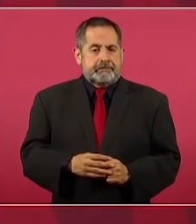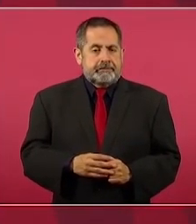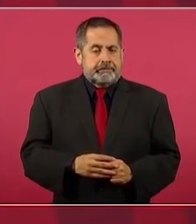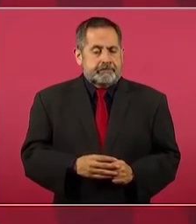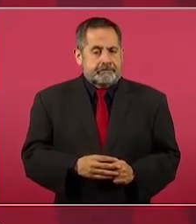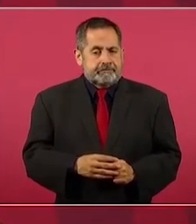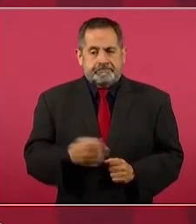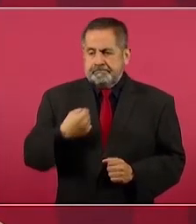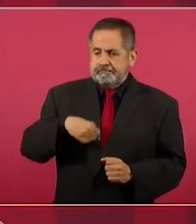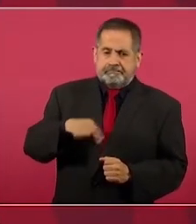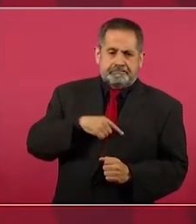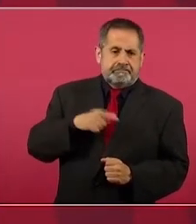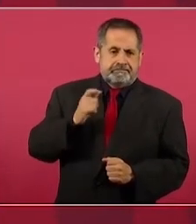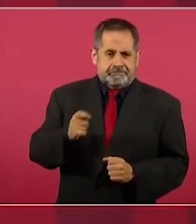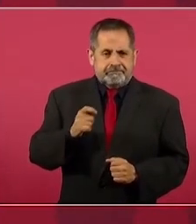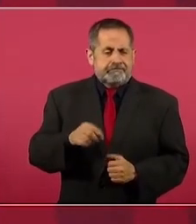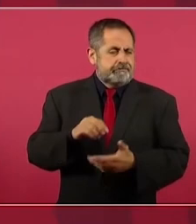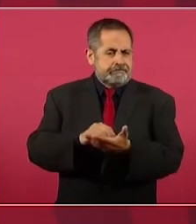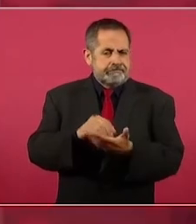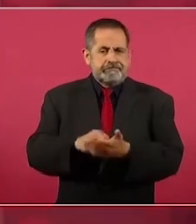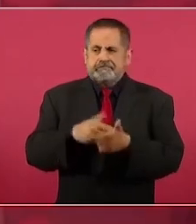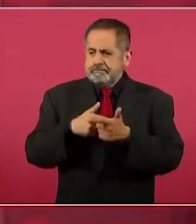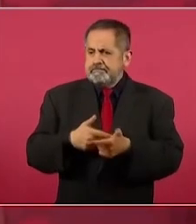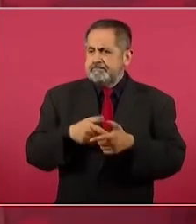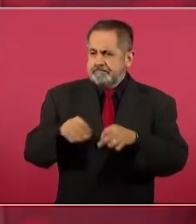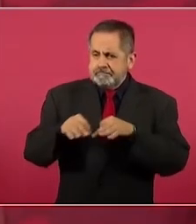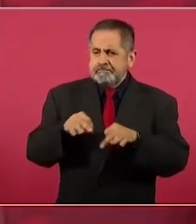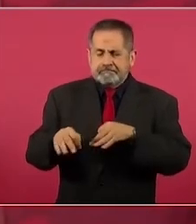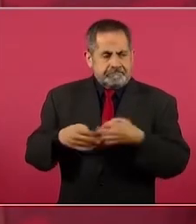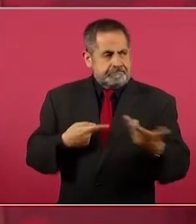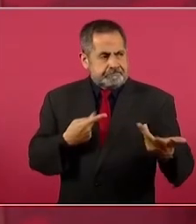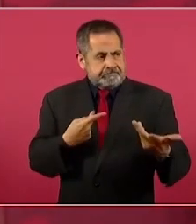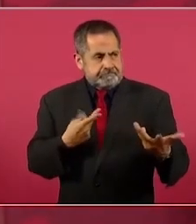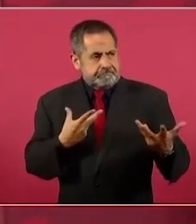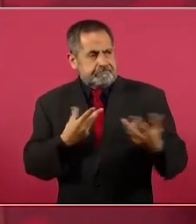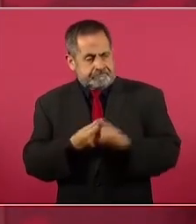disposición a seguir trabajando